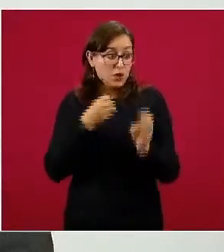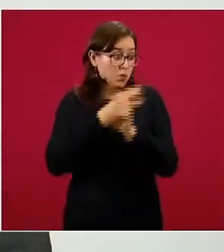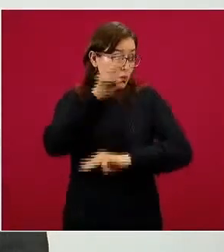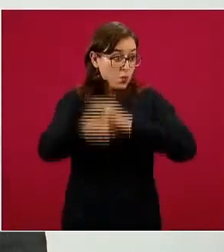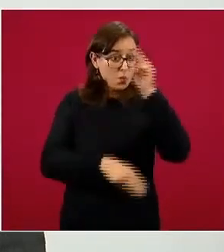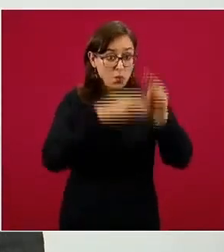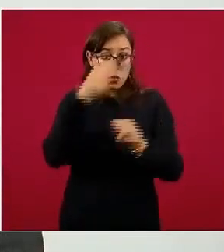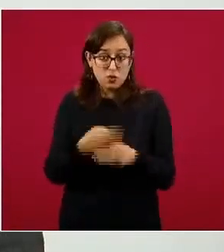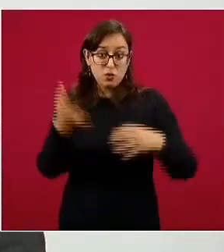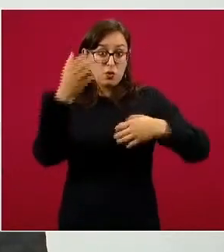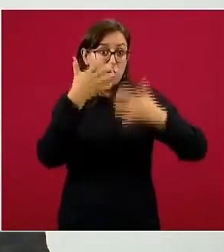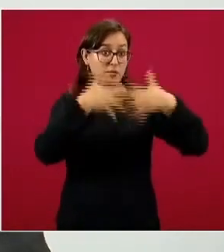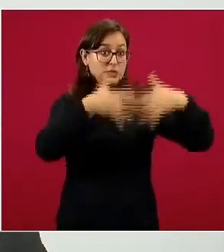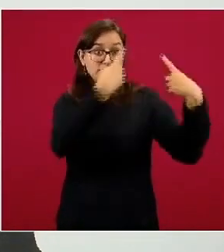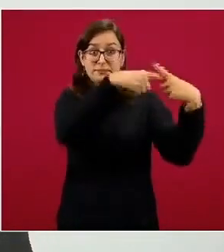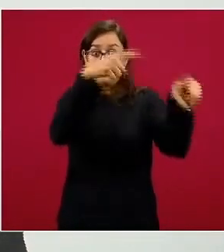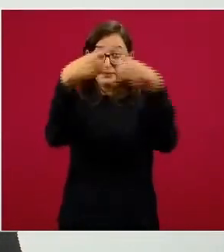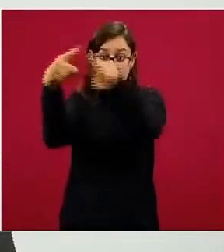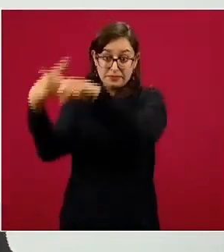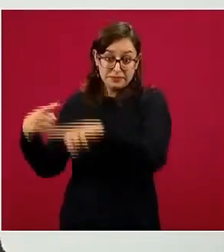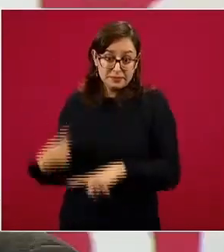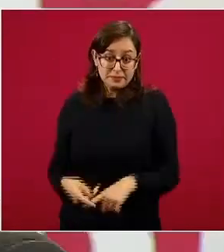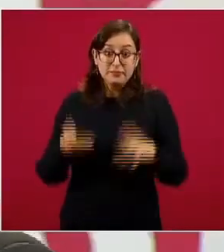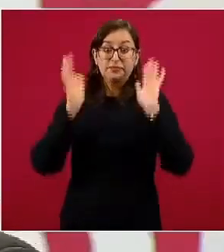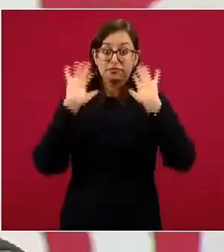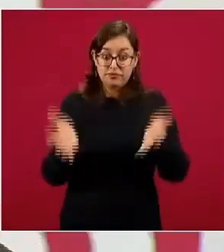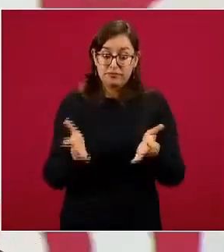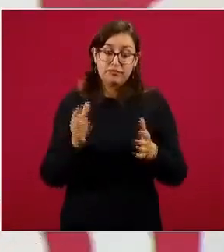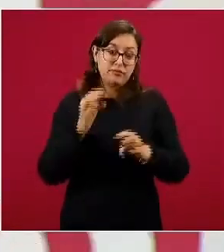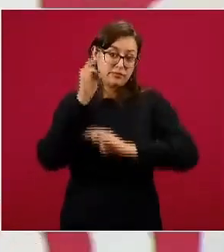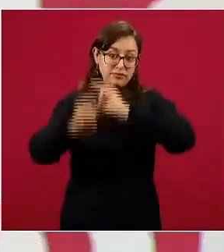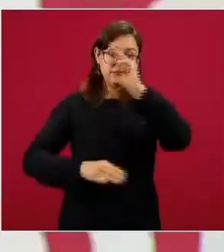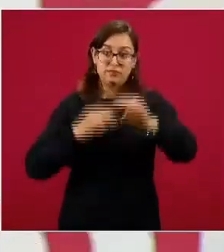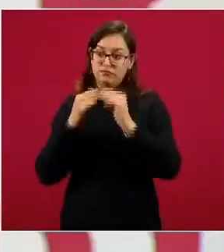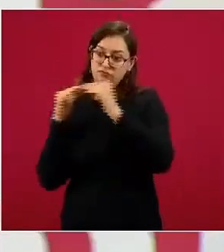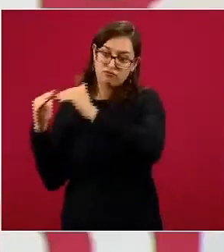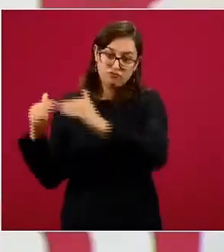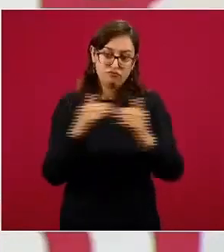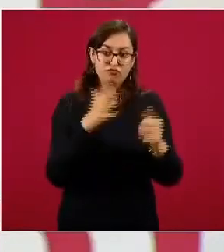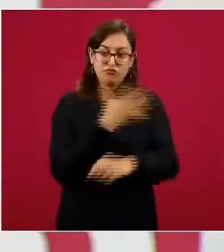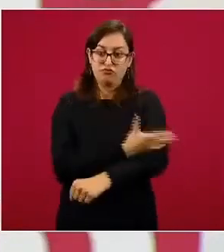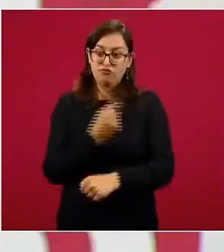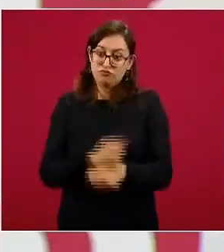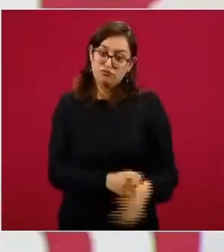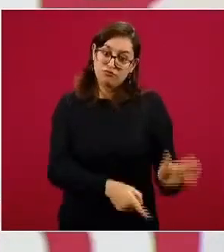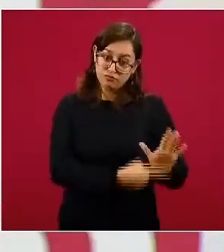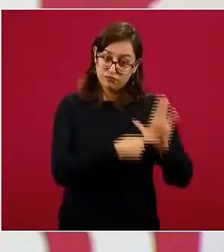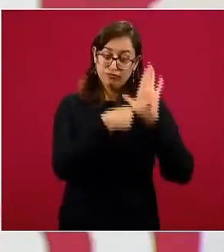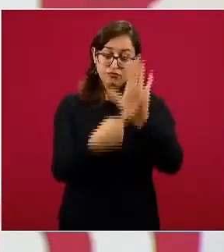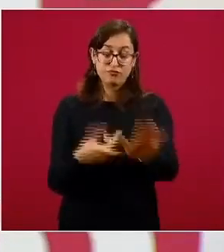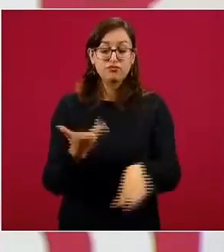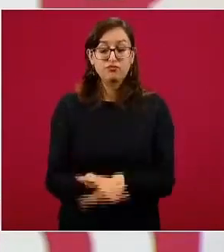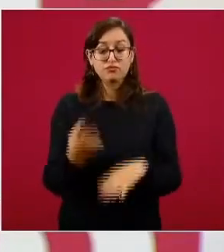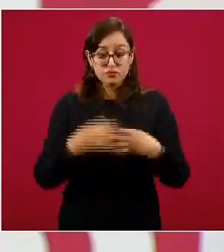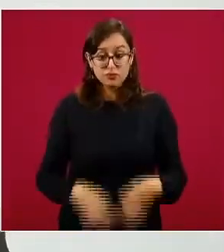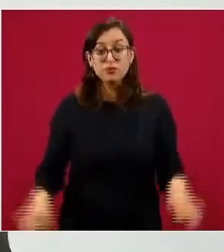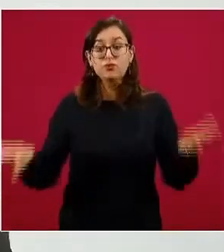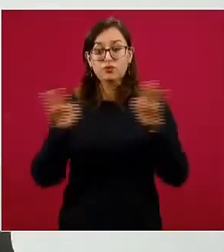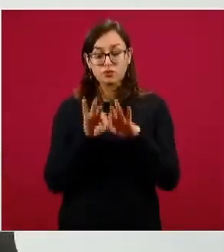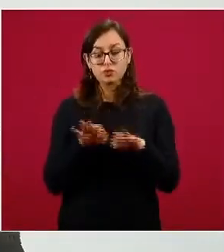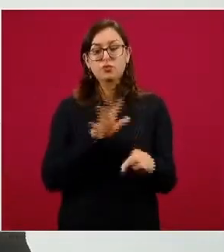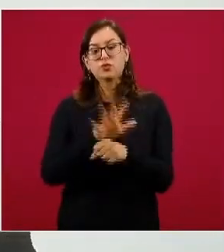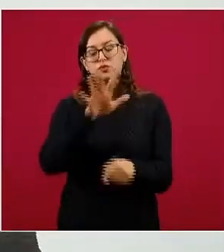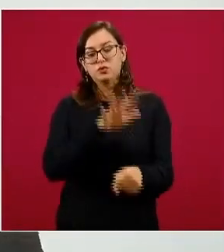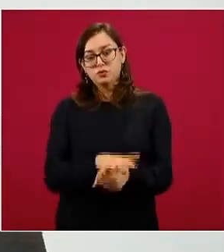están produciendo vacunas se han acoplado a un estándar mundial de transparencia que es sumamente importante, que es